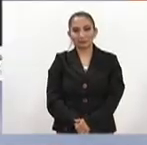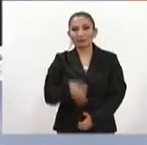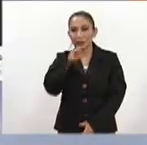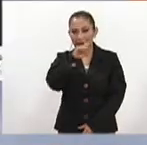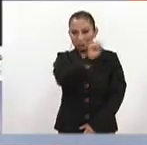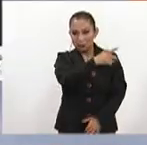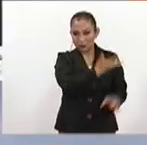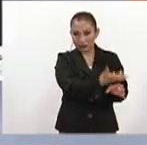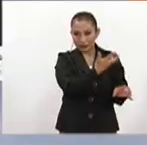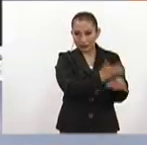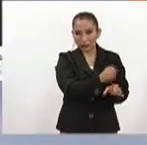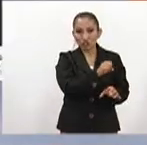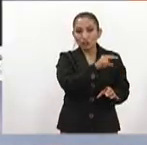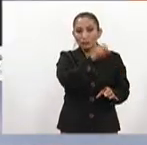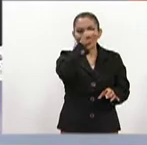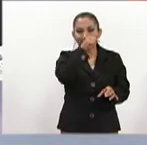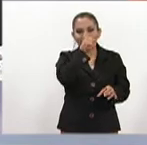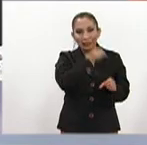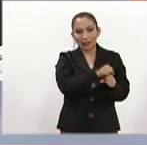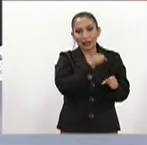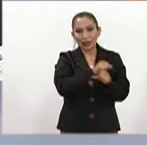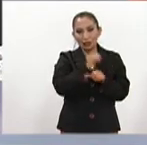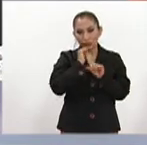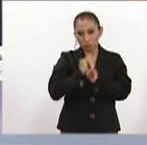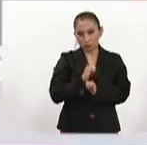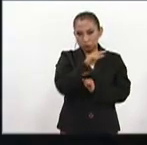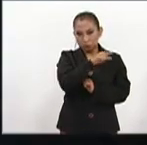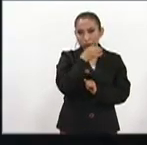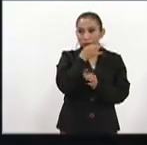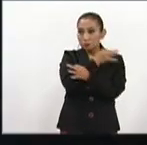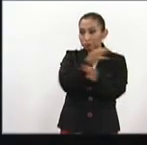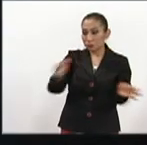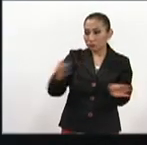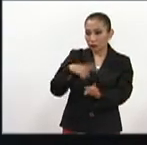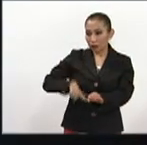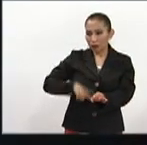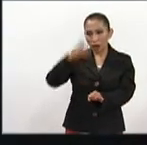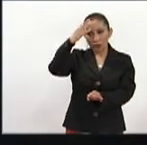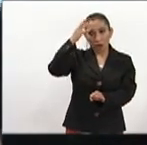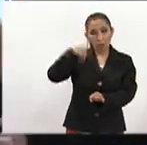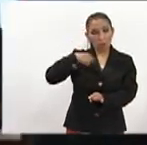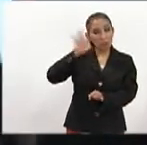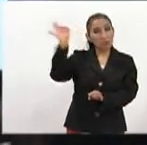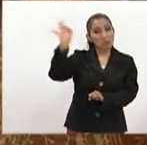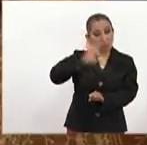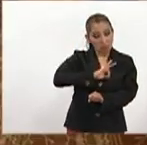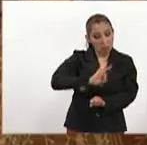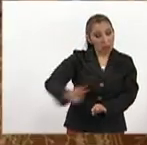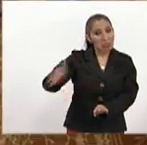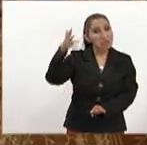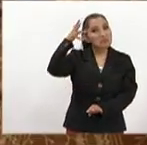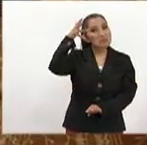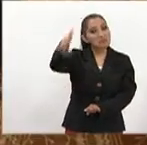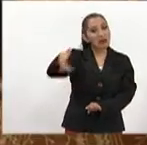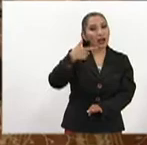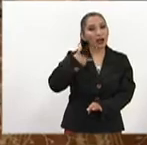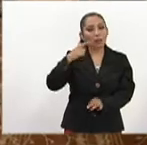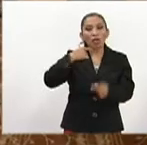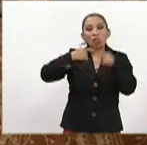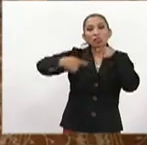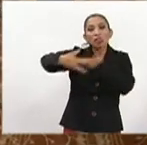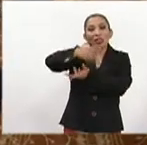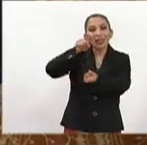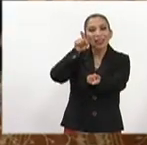También en los Estados Unidos, el subsecretario de Estado John Sullivan informó que el gobierno de Trump no descarta la posibilidad de eventuales